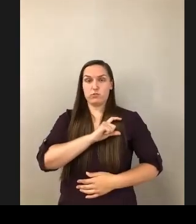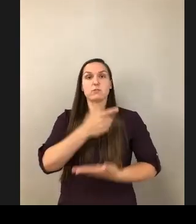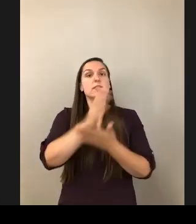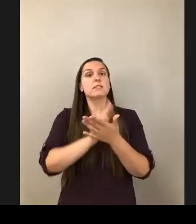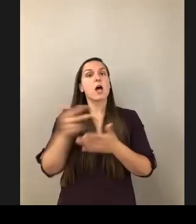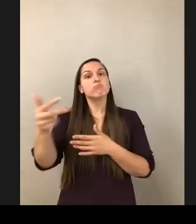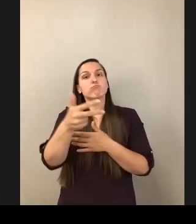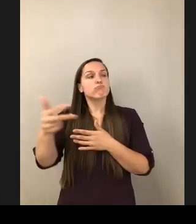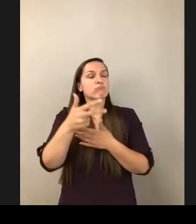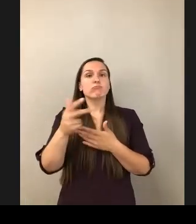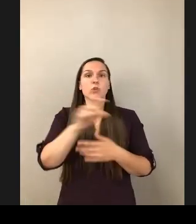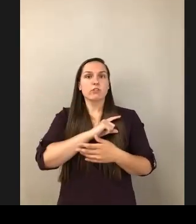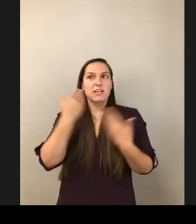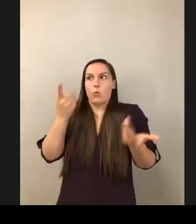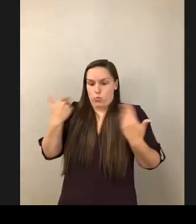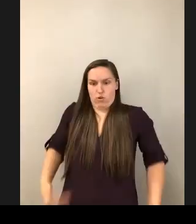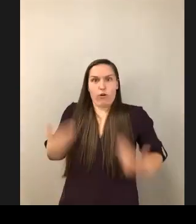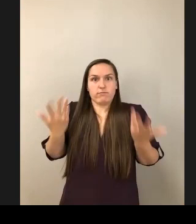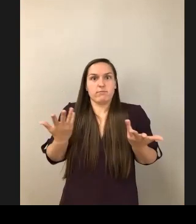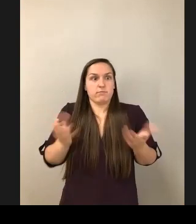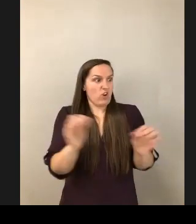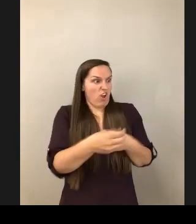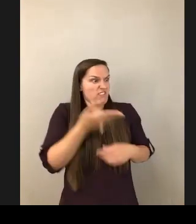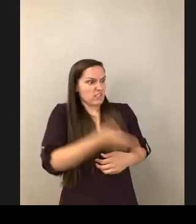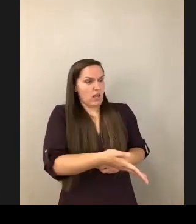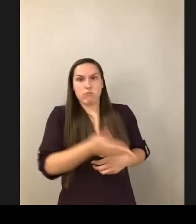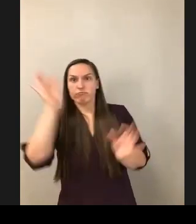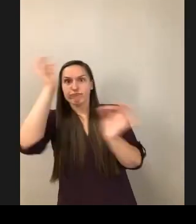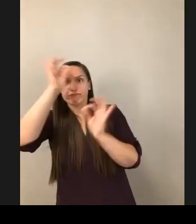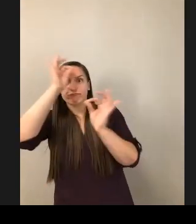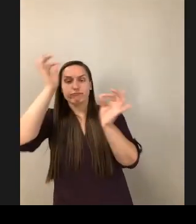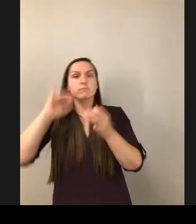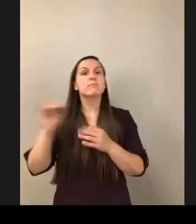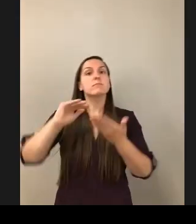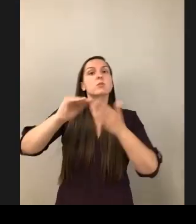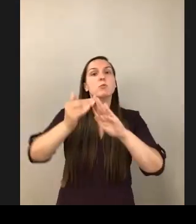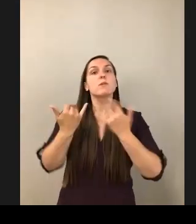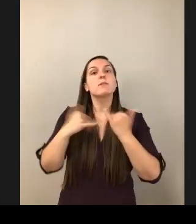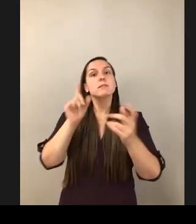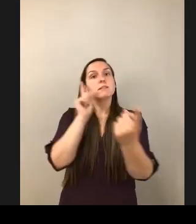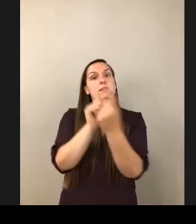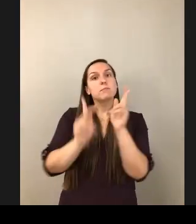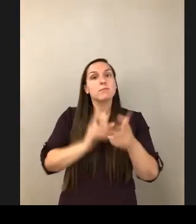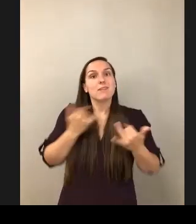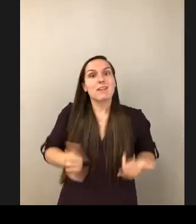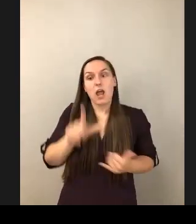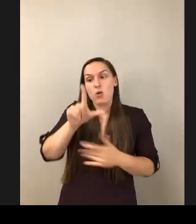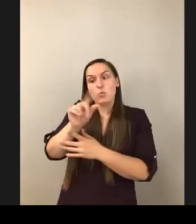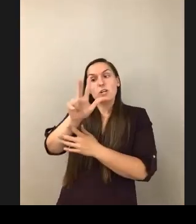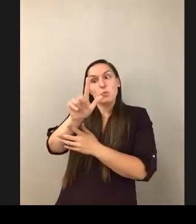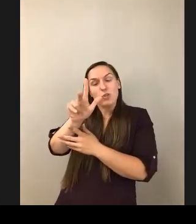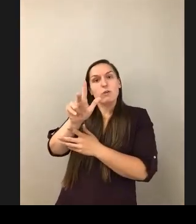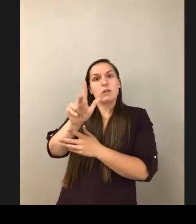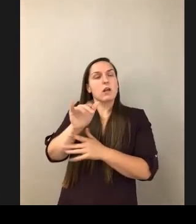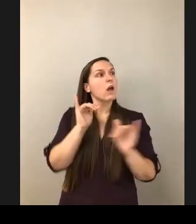35,000 oficiales, entonces hay personas que no saben quiénes somos.